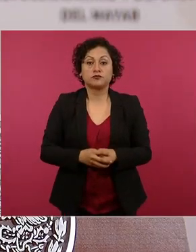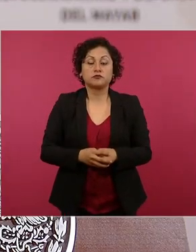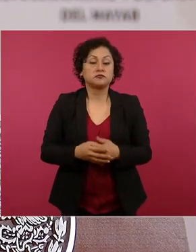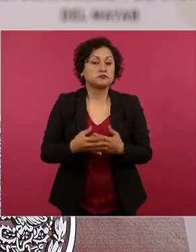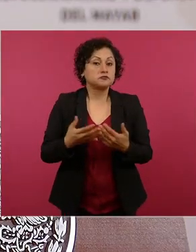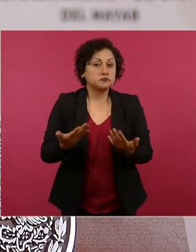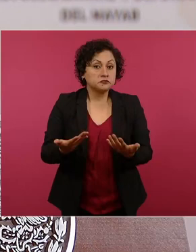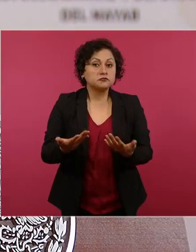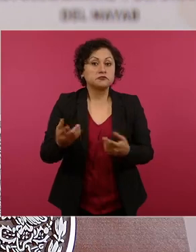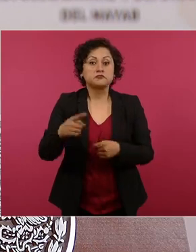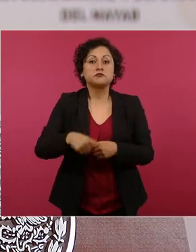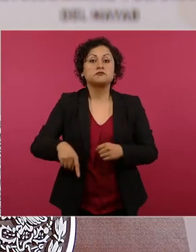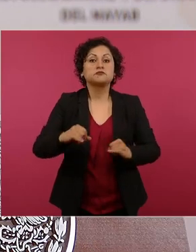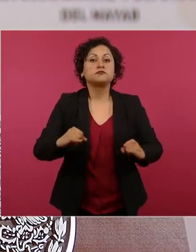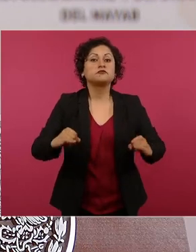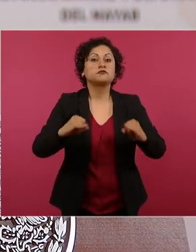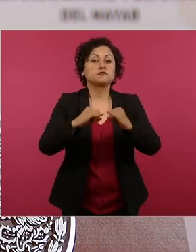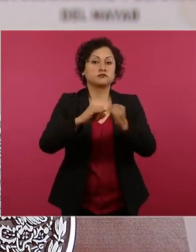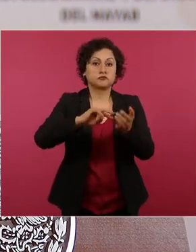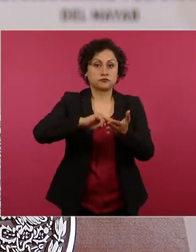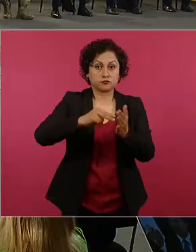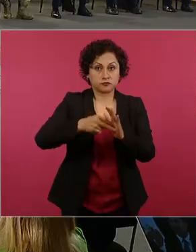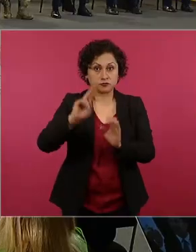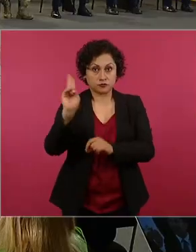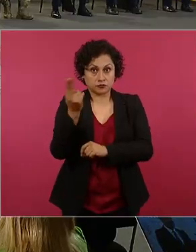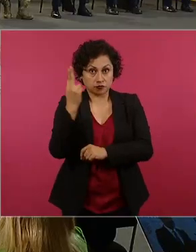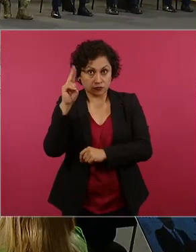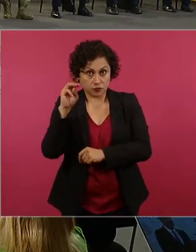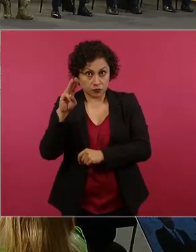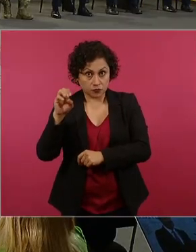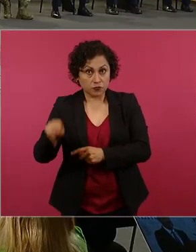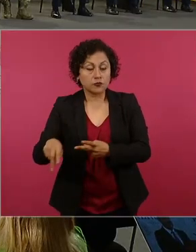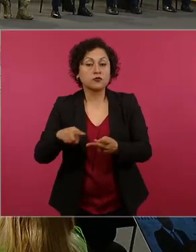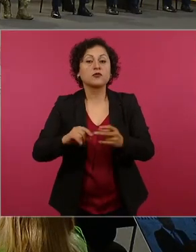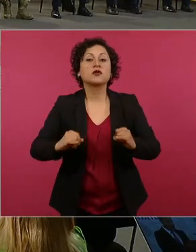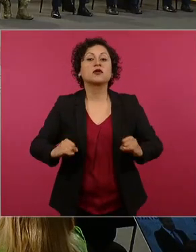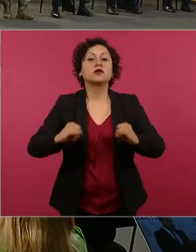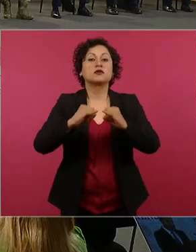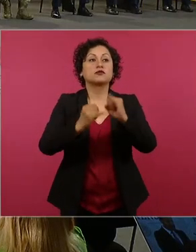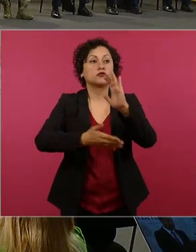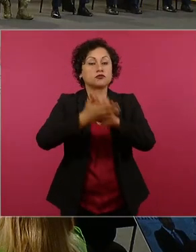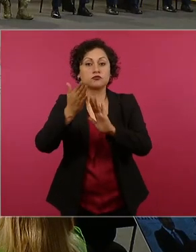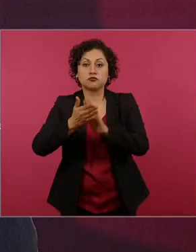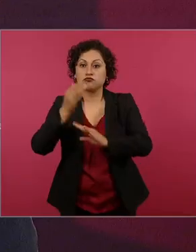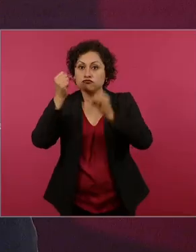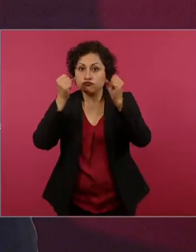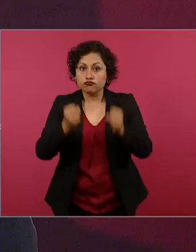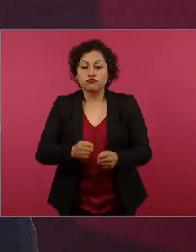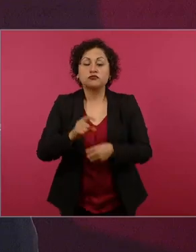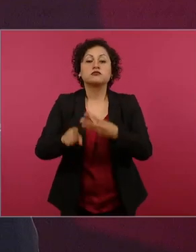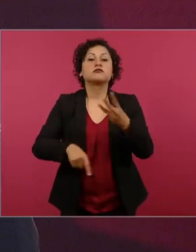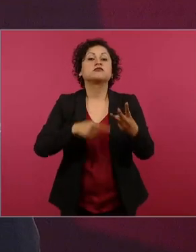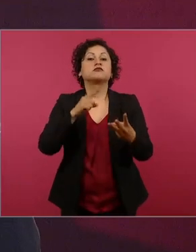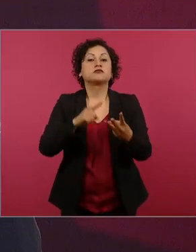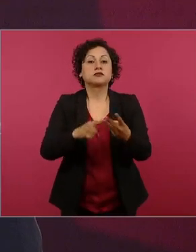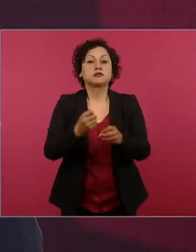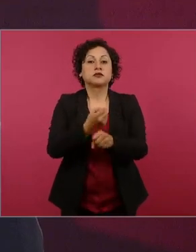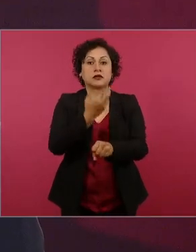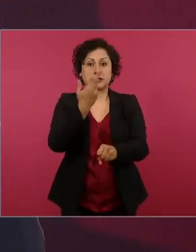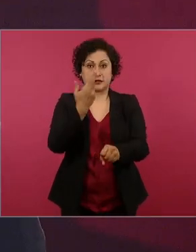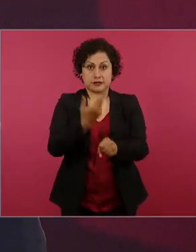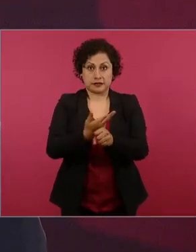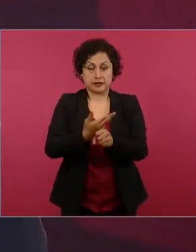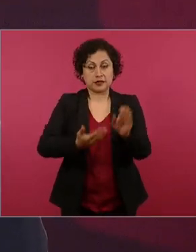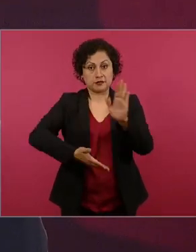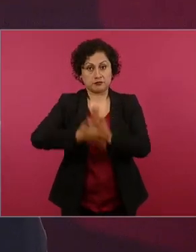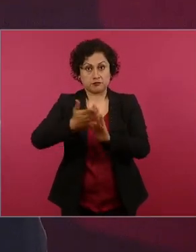Participaron el Instituto de Ingeniería de la UNAM, el Instituto de Seguridad de las Construcciones, la Secretaría de Obras del Gobierno de la Ciudad